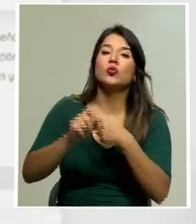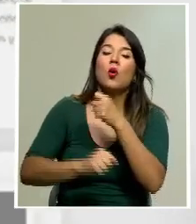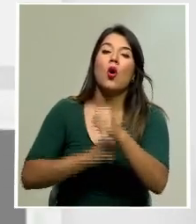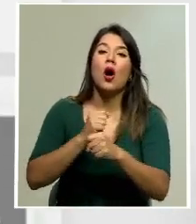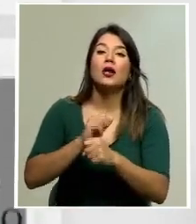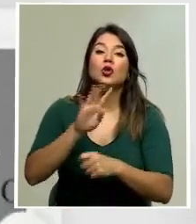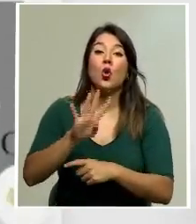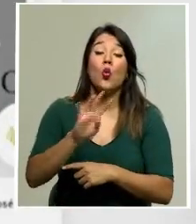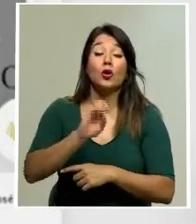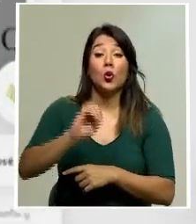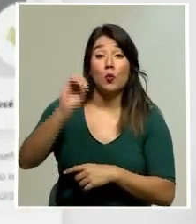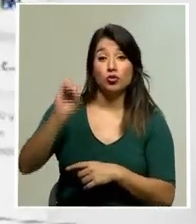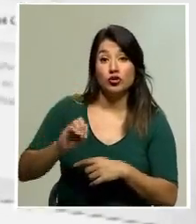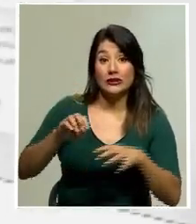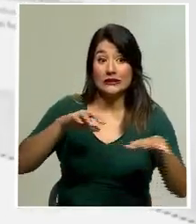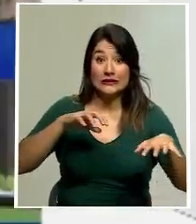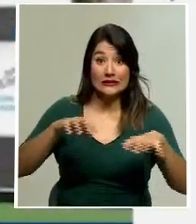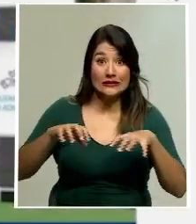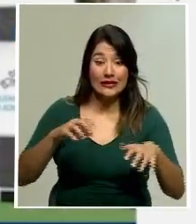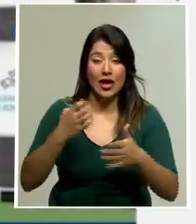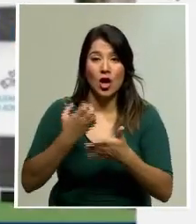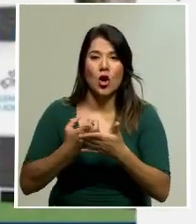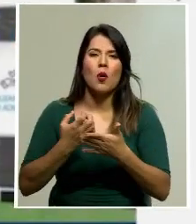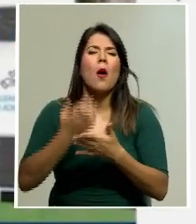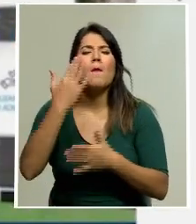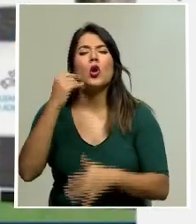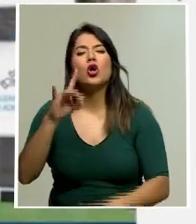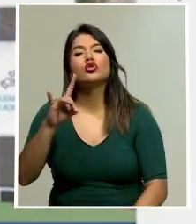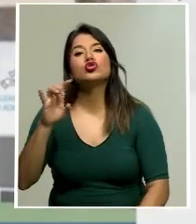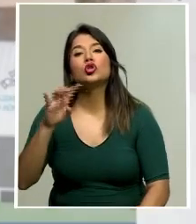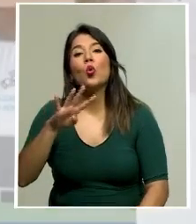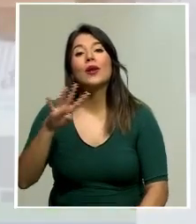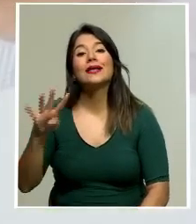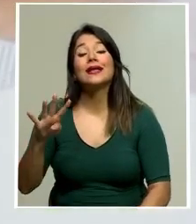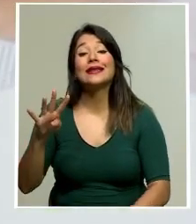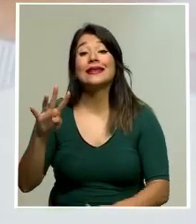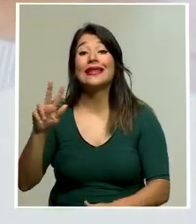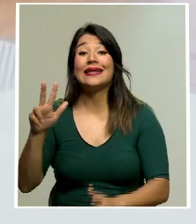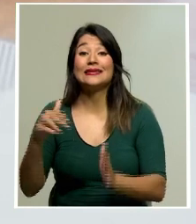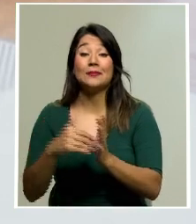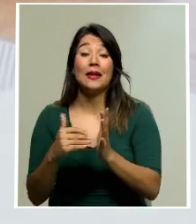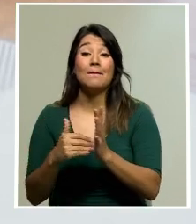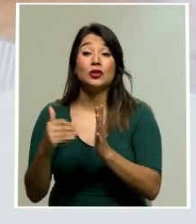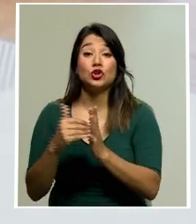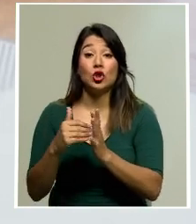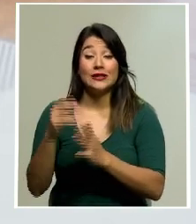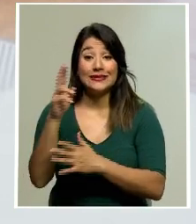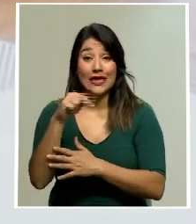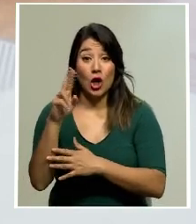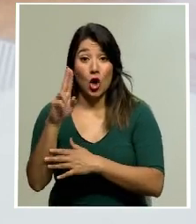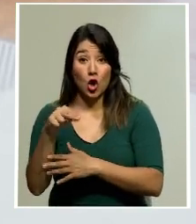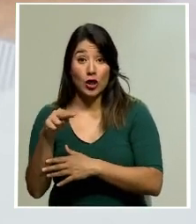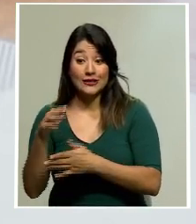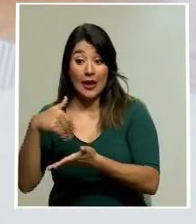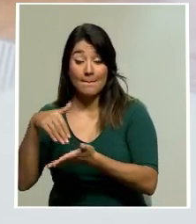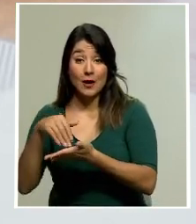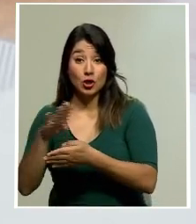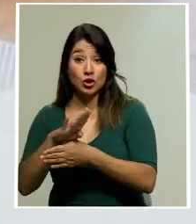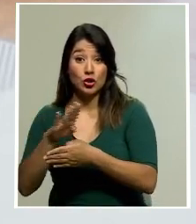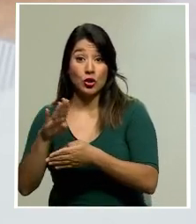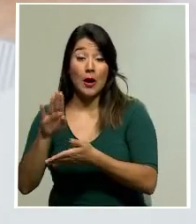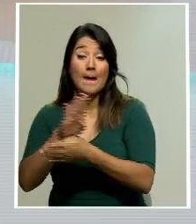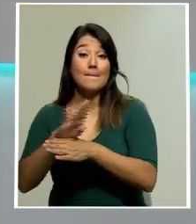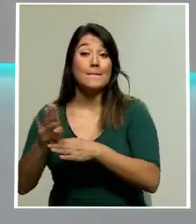se espera ante la inyección de 843 mil millones de colones del Banco Central a las entidades financieras.